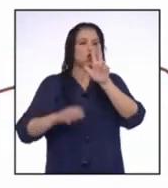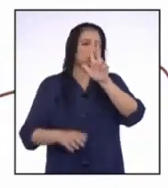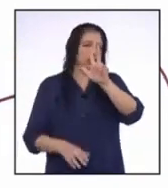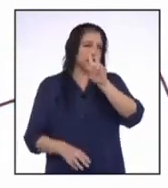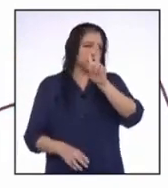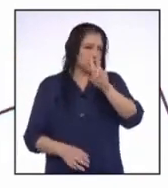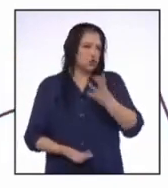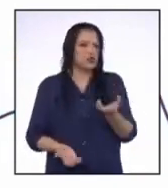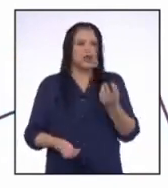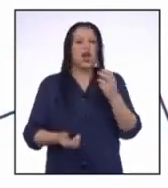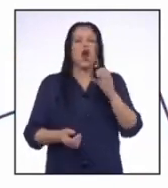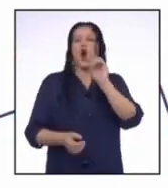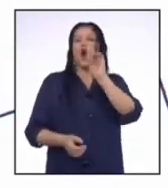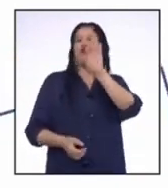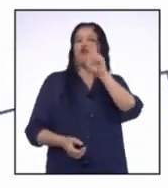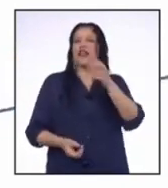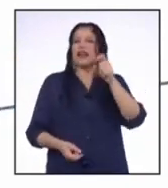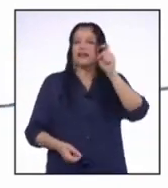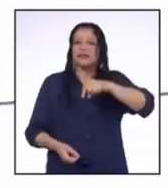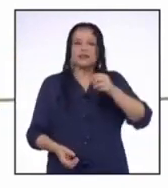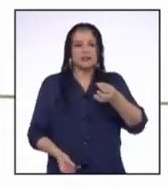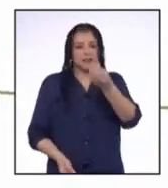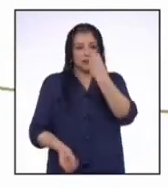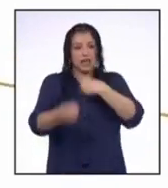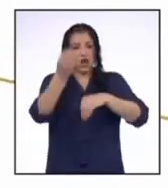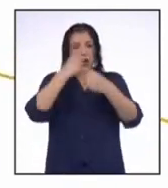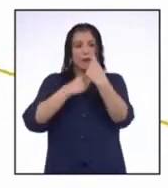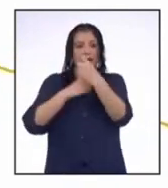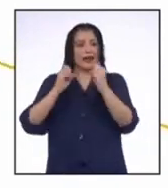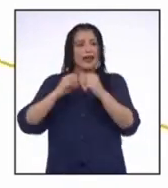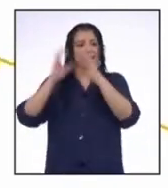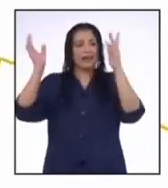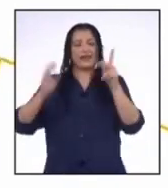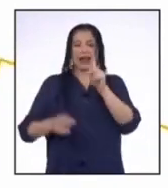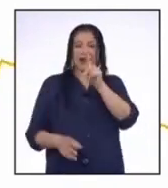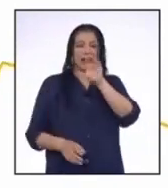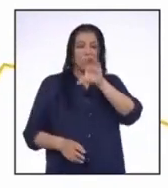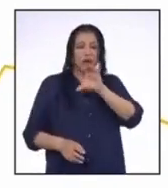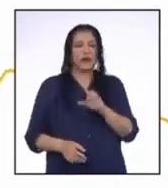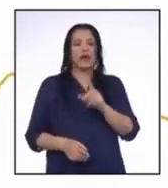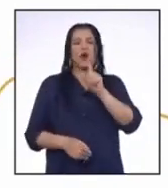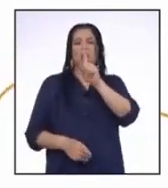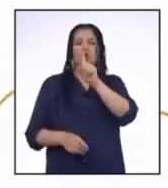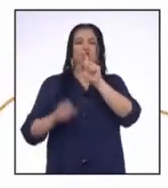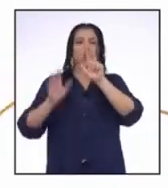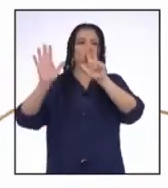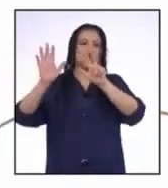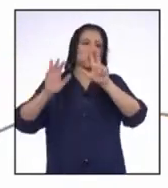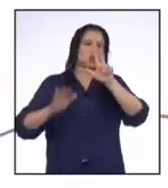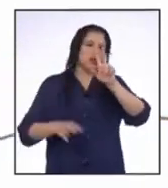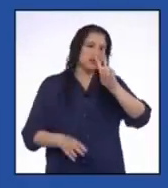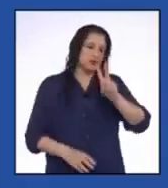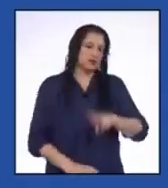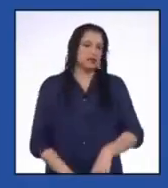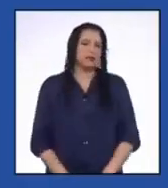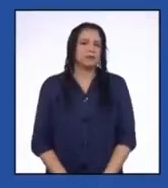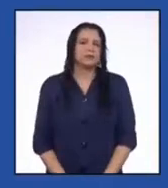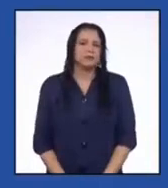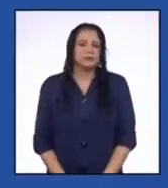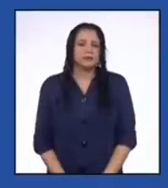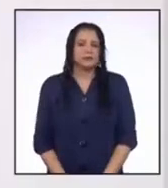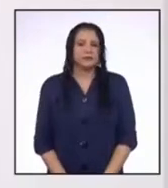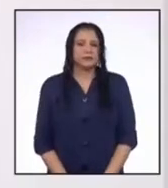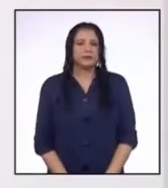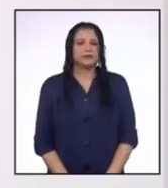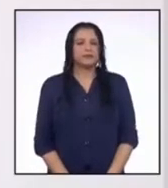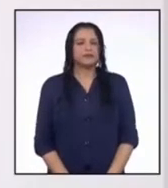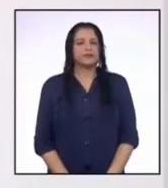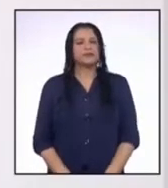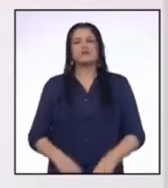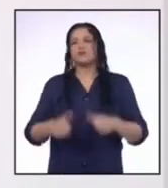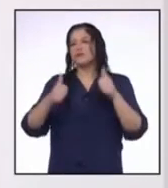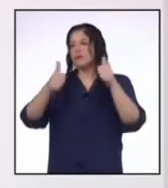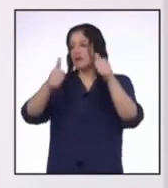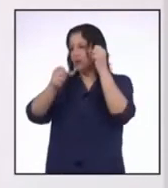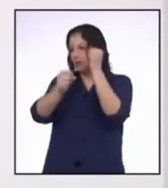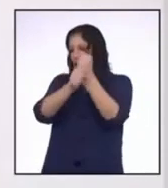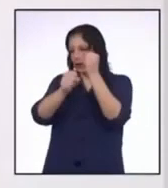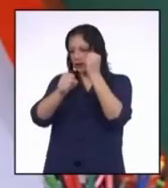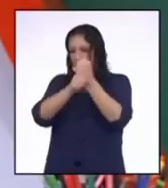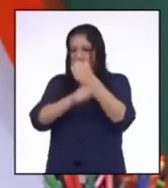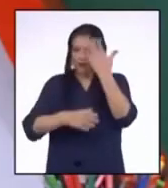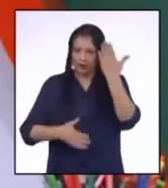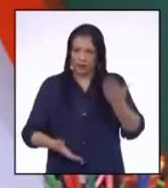1.832, o sea que Ofelia necesita 1.832 kilocalorías diarias en total. Buen